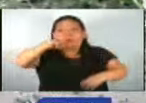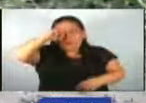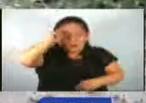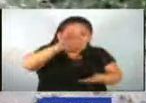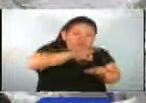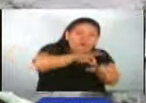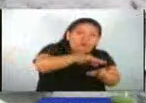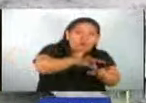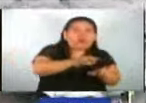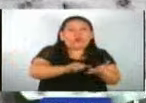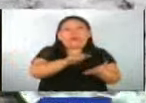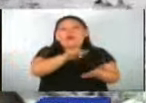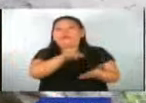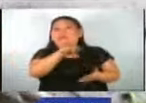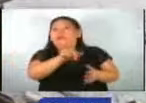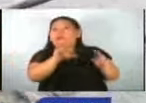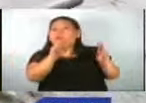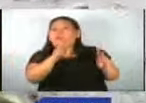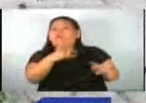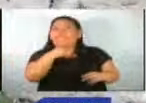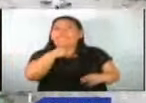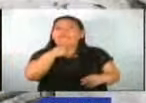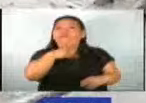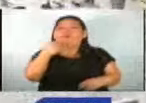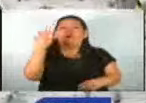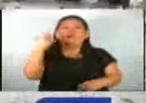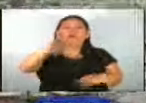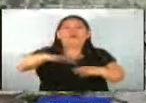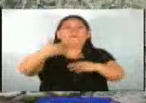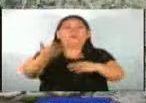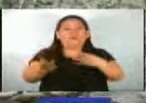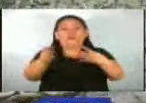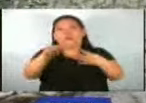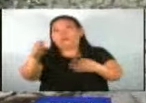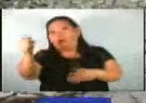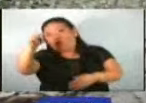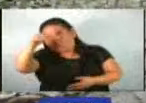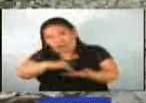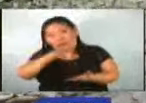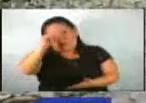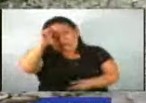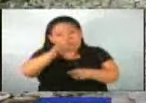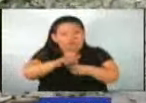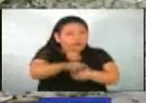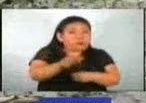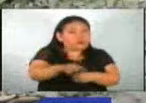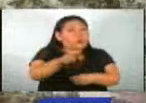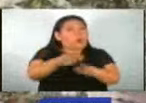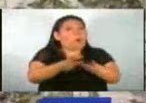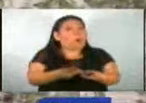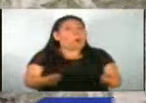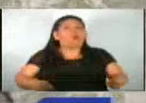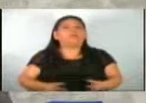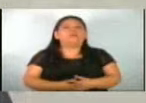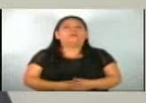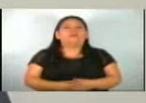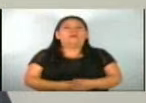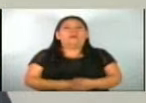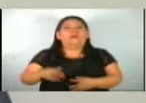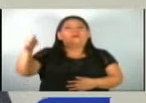frijol, pues se espera que este sistema se agudice en la época de la segunda siembra, lo cual podría generar más pérdidas. En